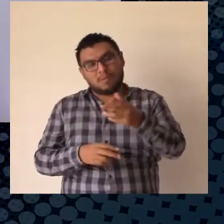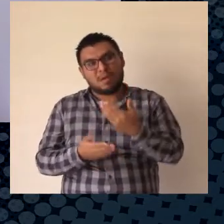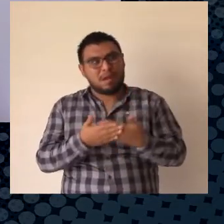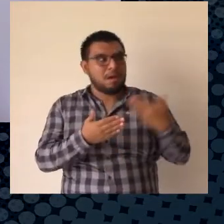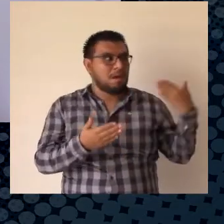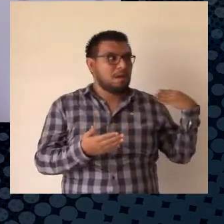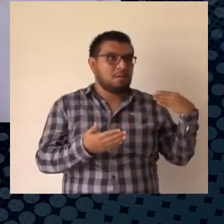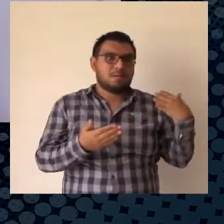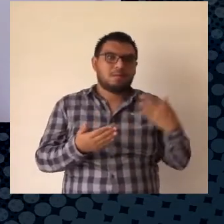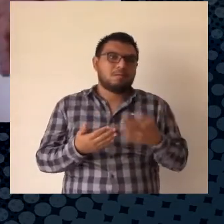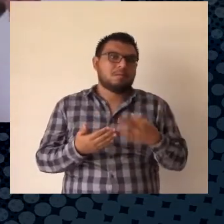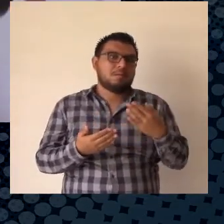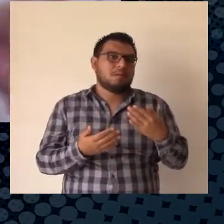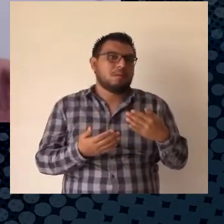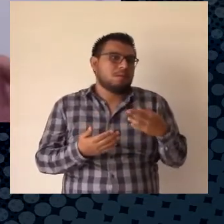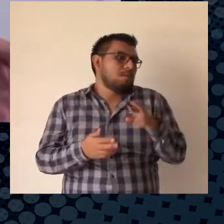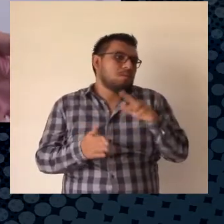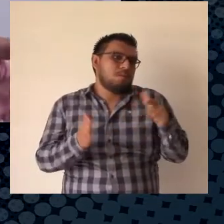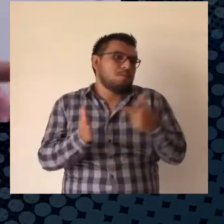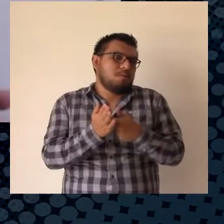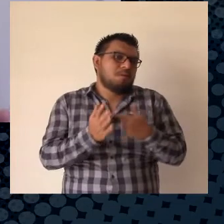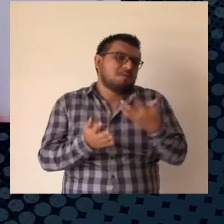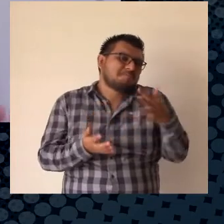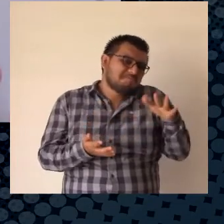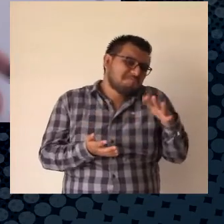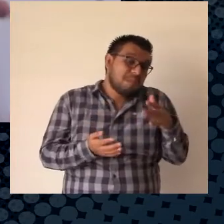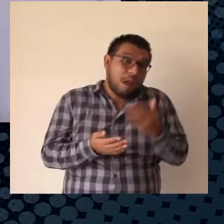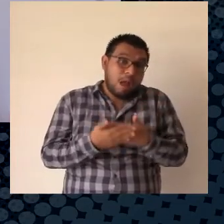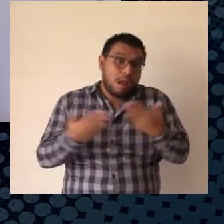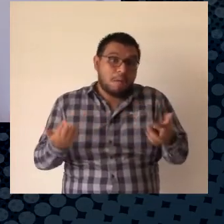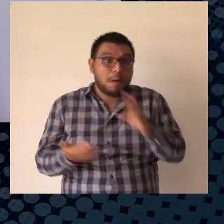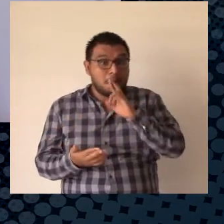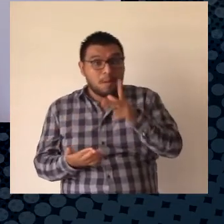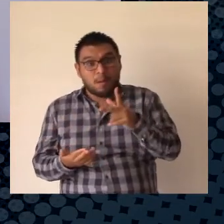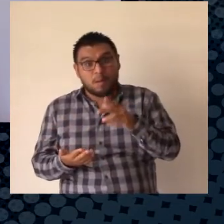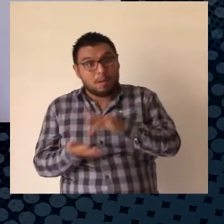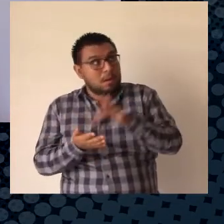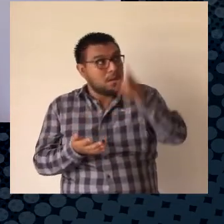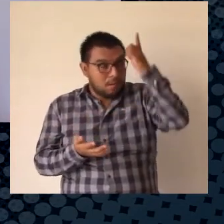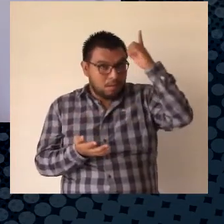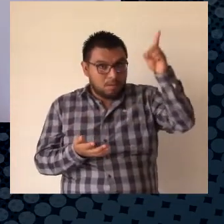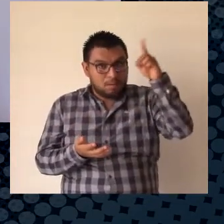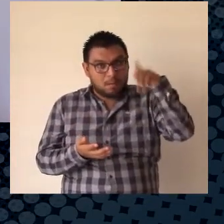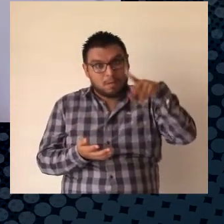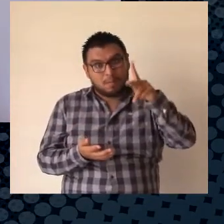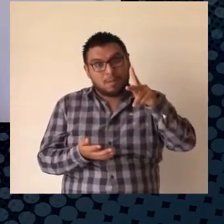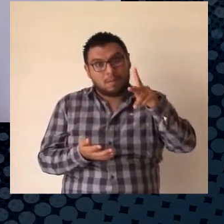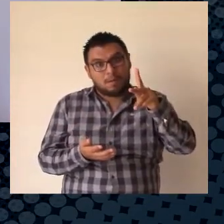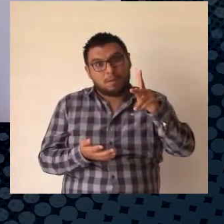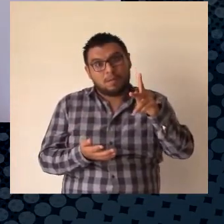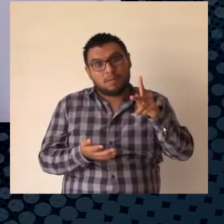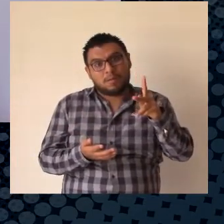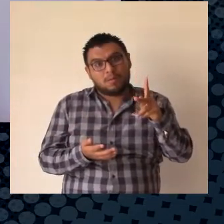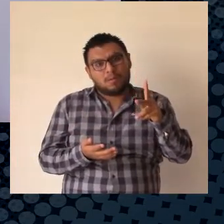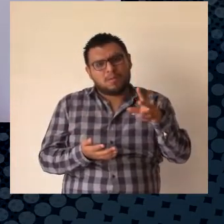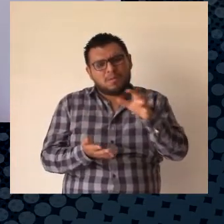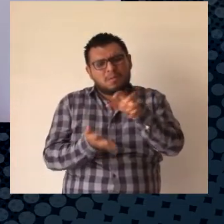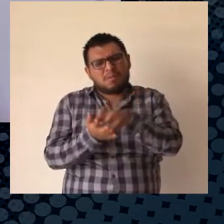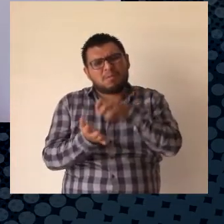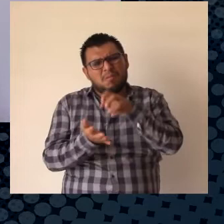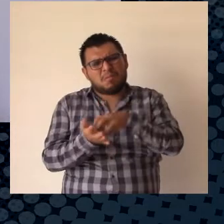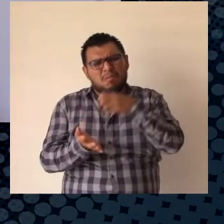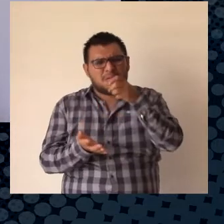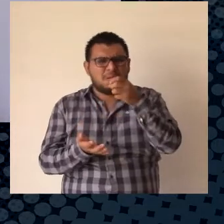ahora vive en una de las colonias bonitas de Puebla. Gracias a Dios. Pero no fue fruto de la codicia, de